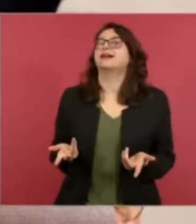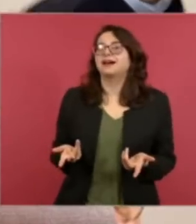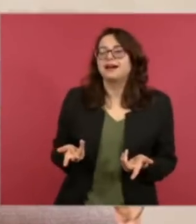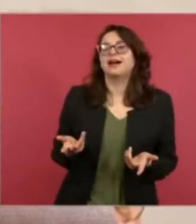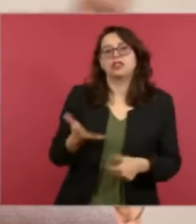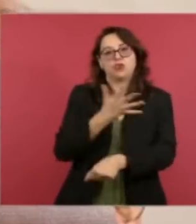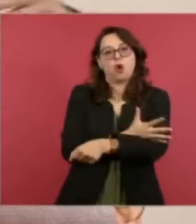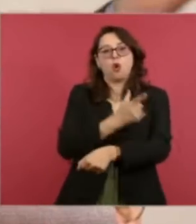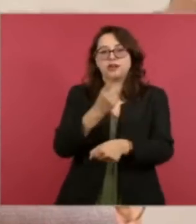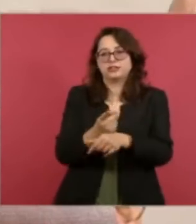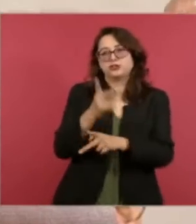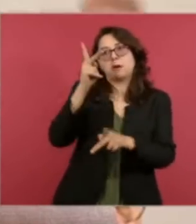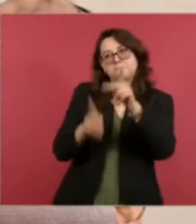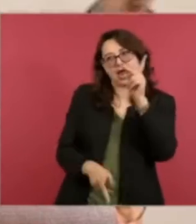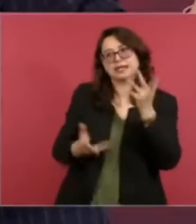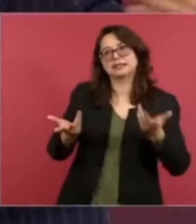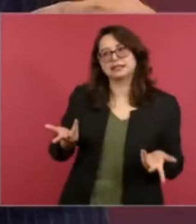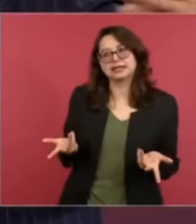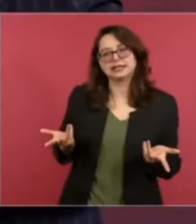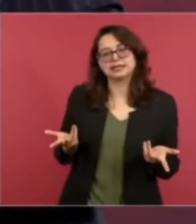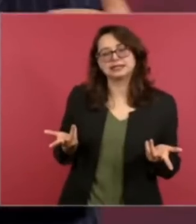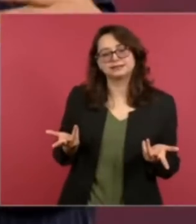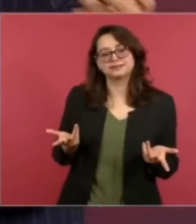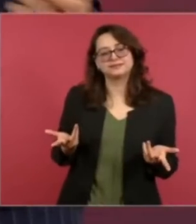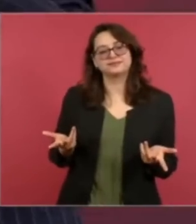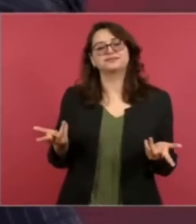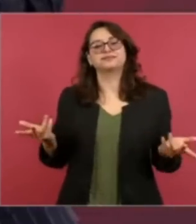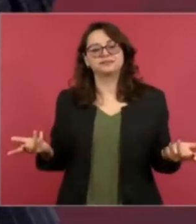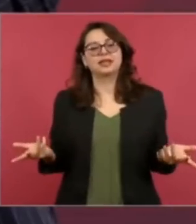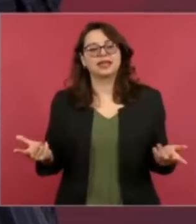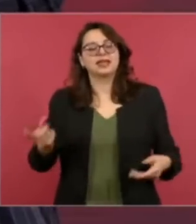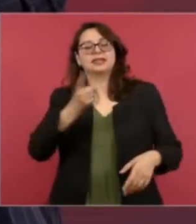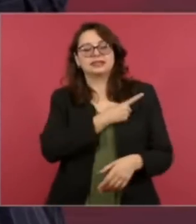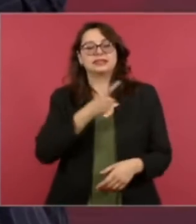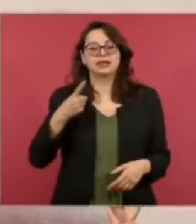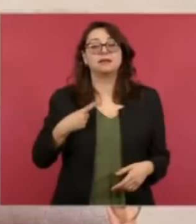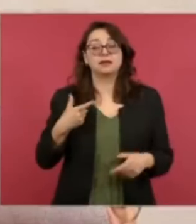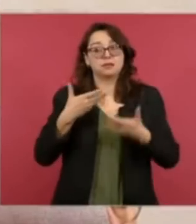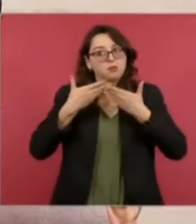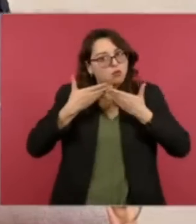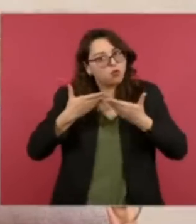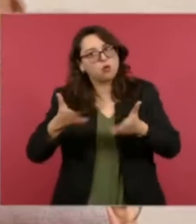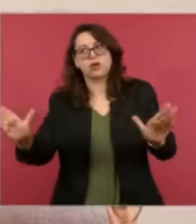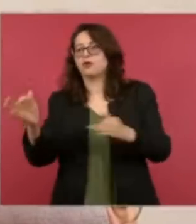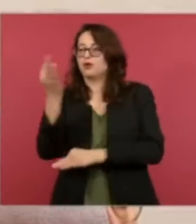ojalá y pues la vida pública sea cada vez más pública. Entonces el enojo es ese